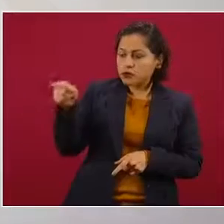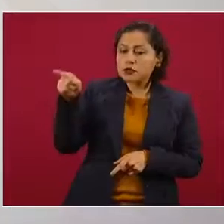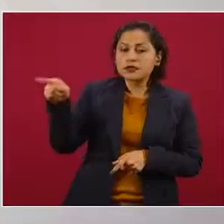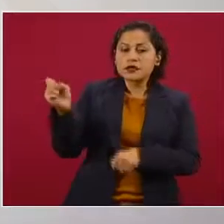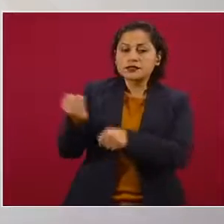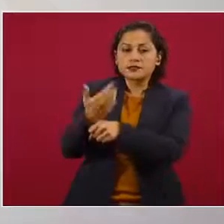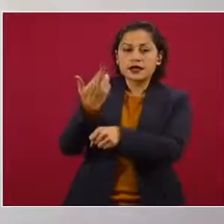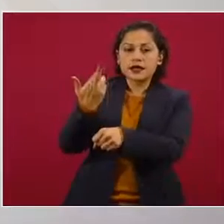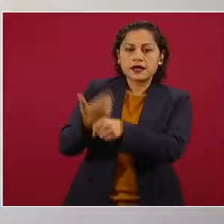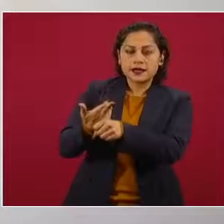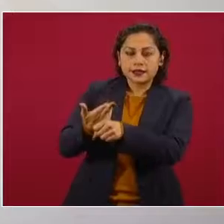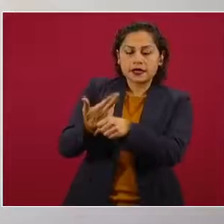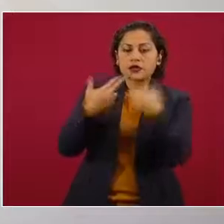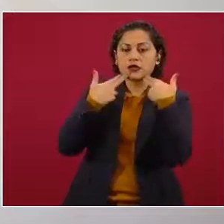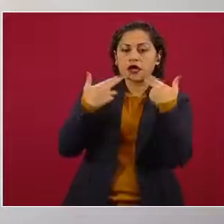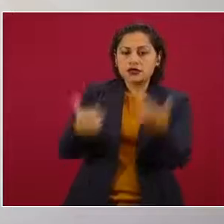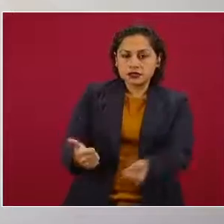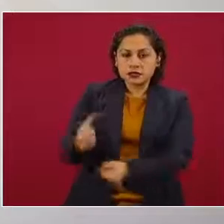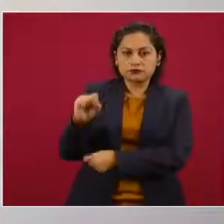que dé a conocer